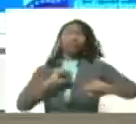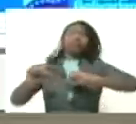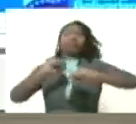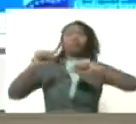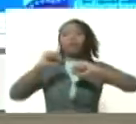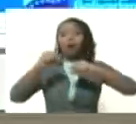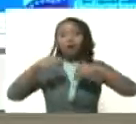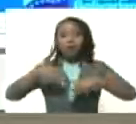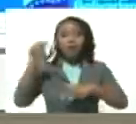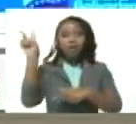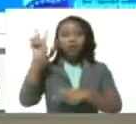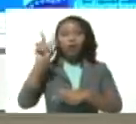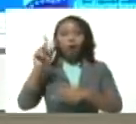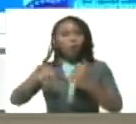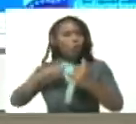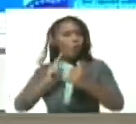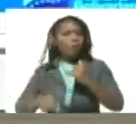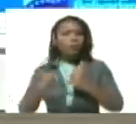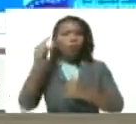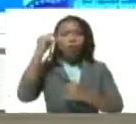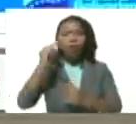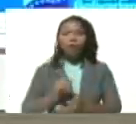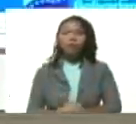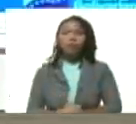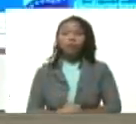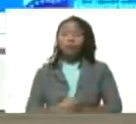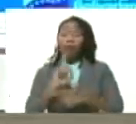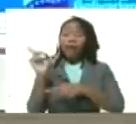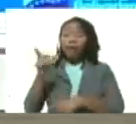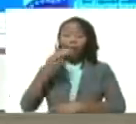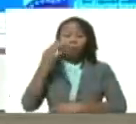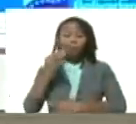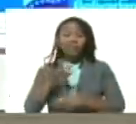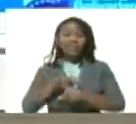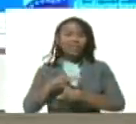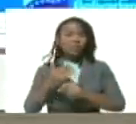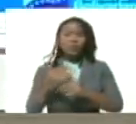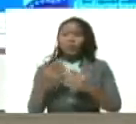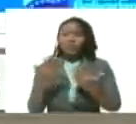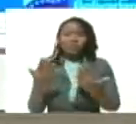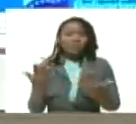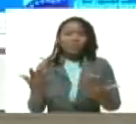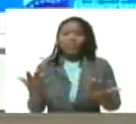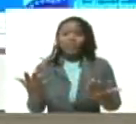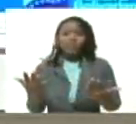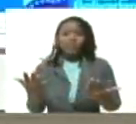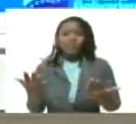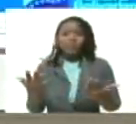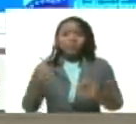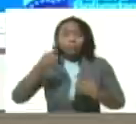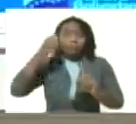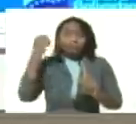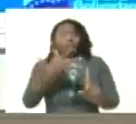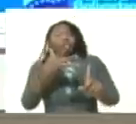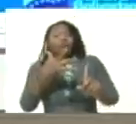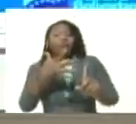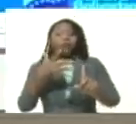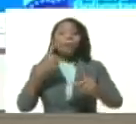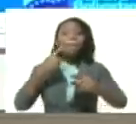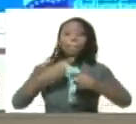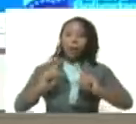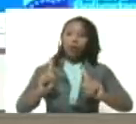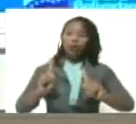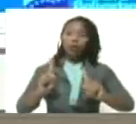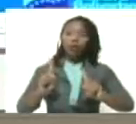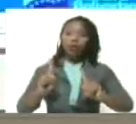Venezuela en los últimos días. Realmente una situación que ha impactado, pero